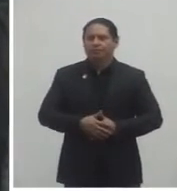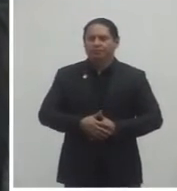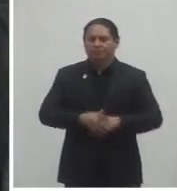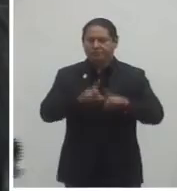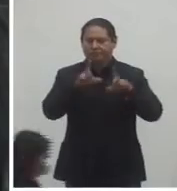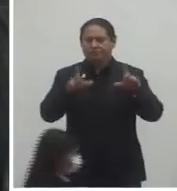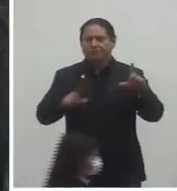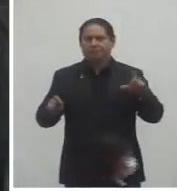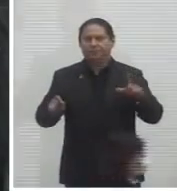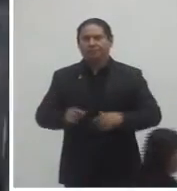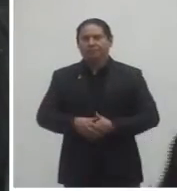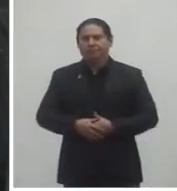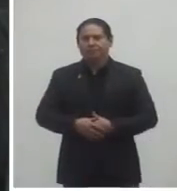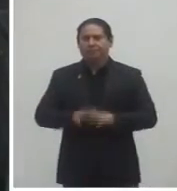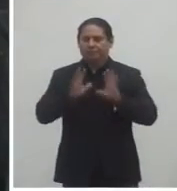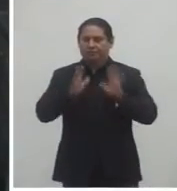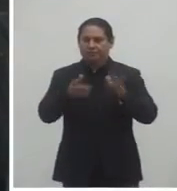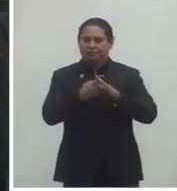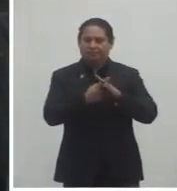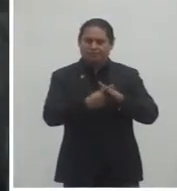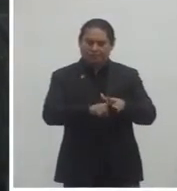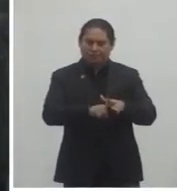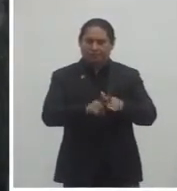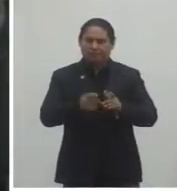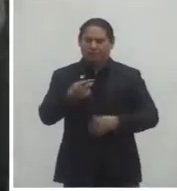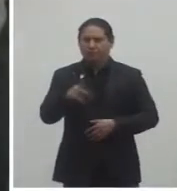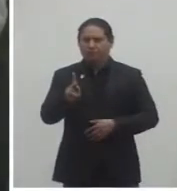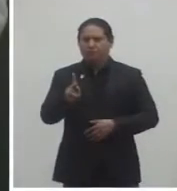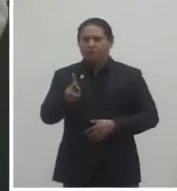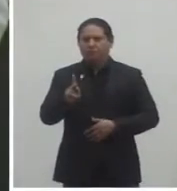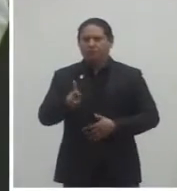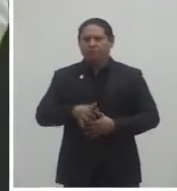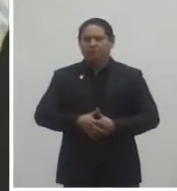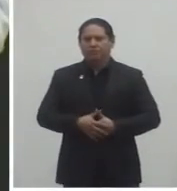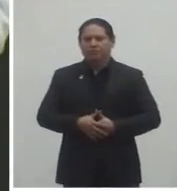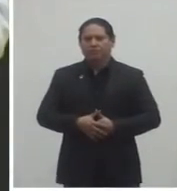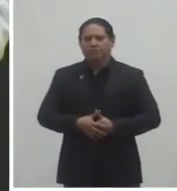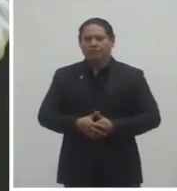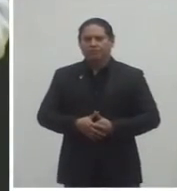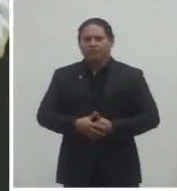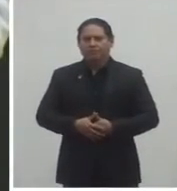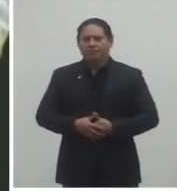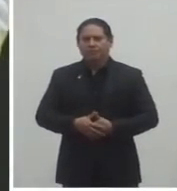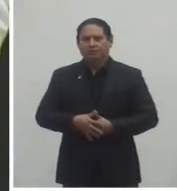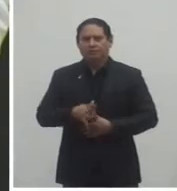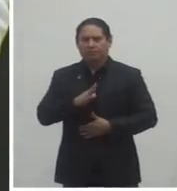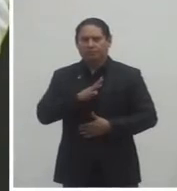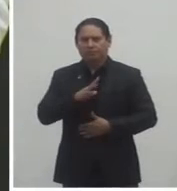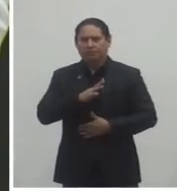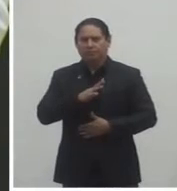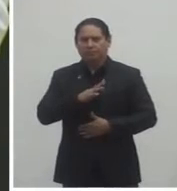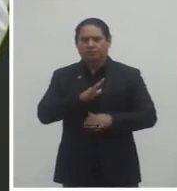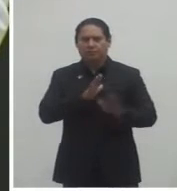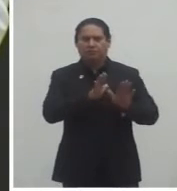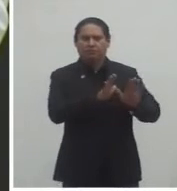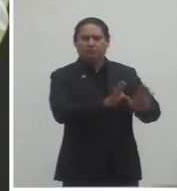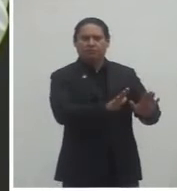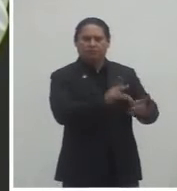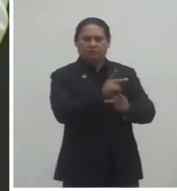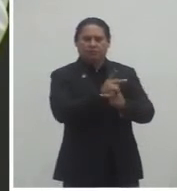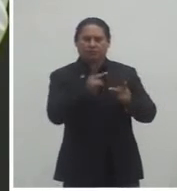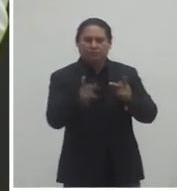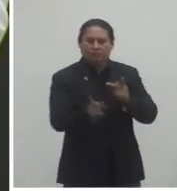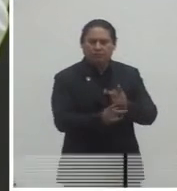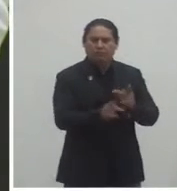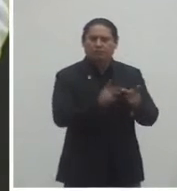mexicanos. Entonces eso ya inició, pero ha estado en la congeladora la ley